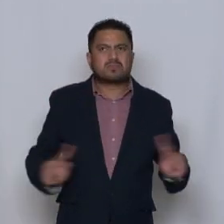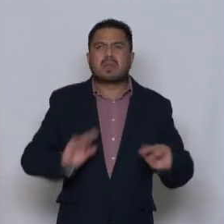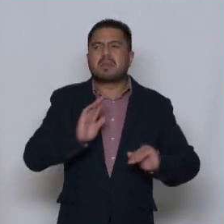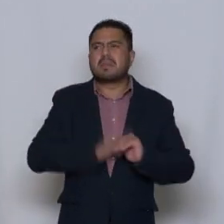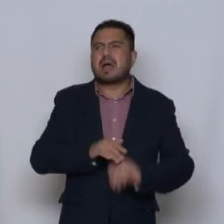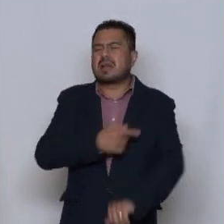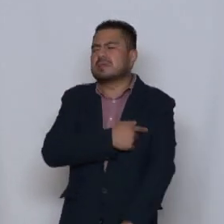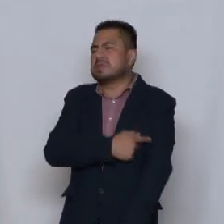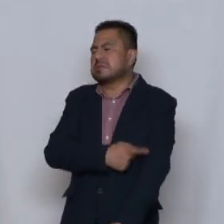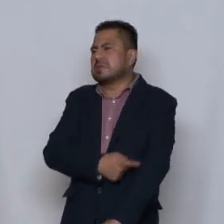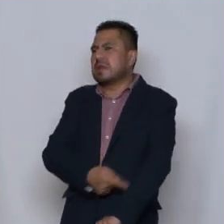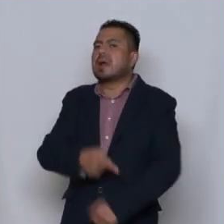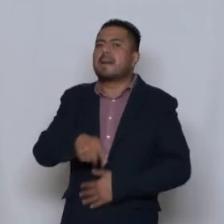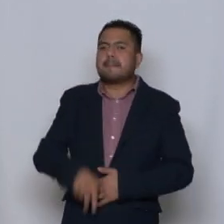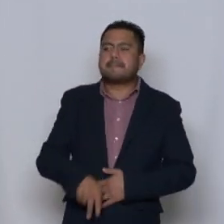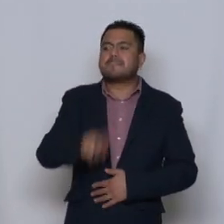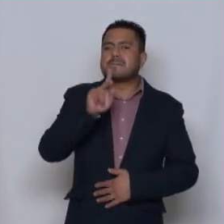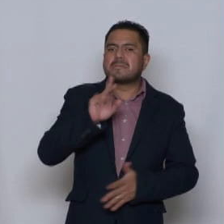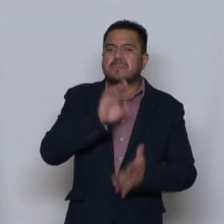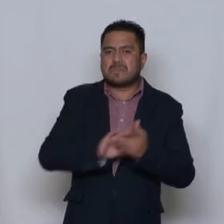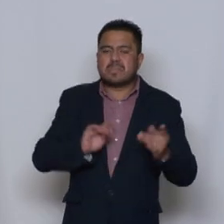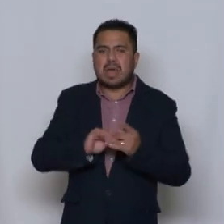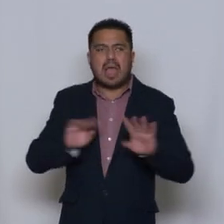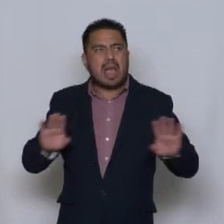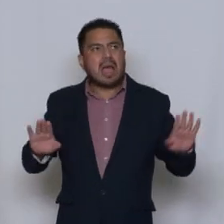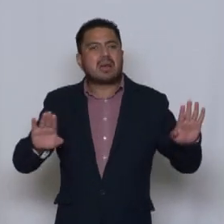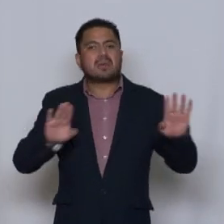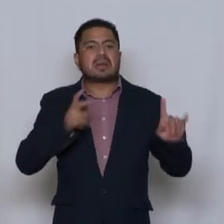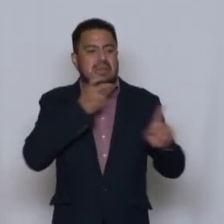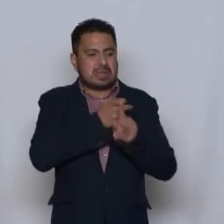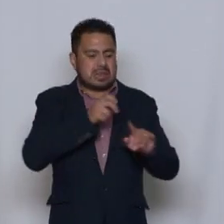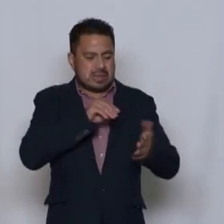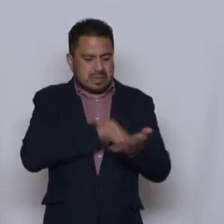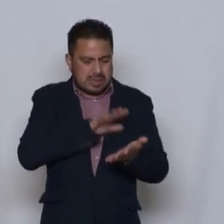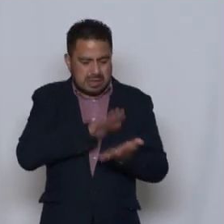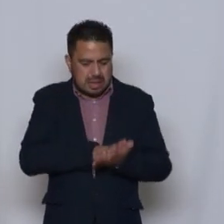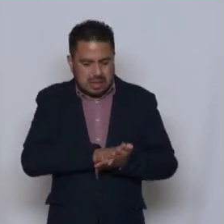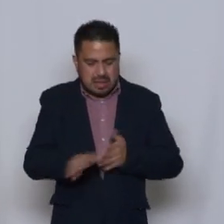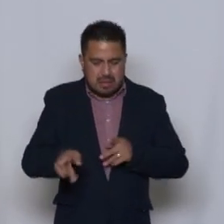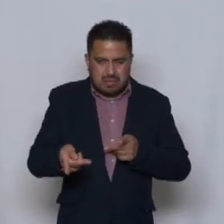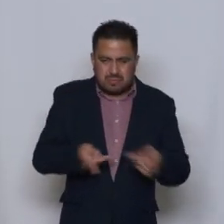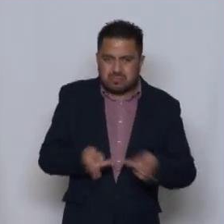largos. Pero si hablamos de los aviones, pues tenemos los planeadores, pero